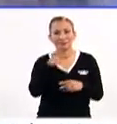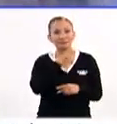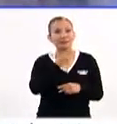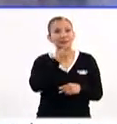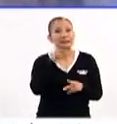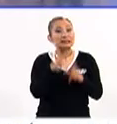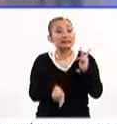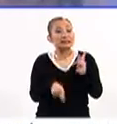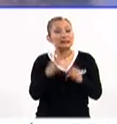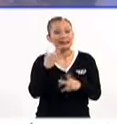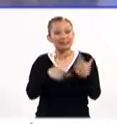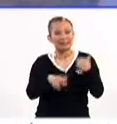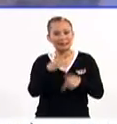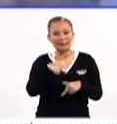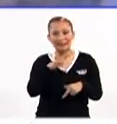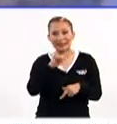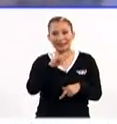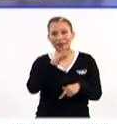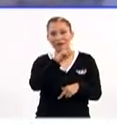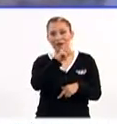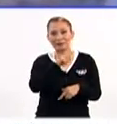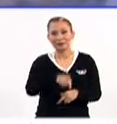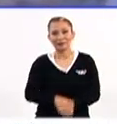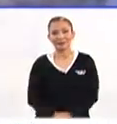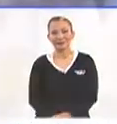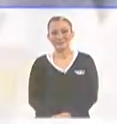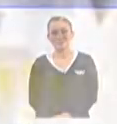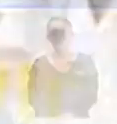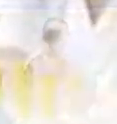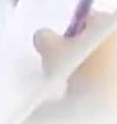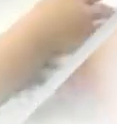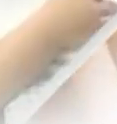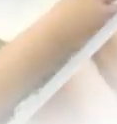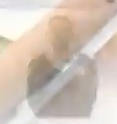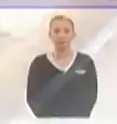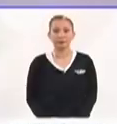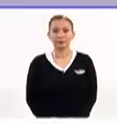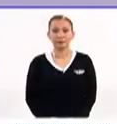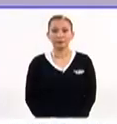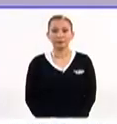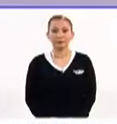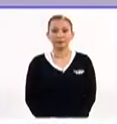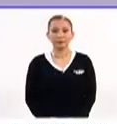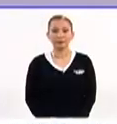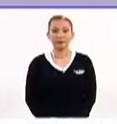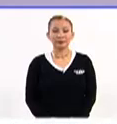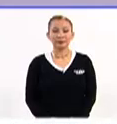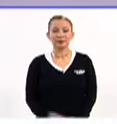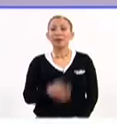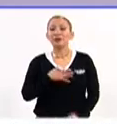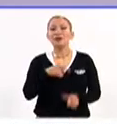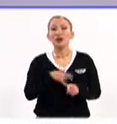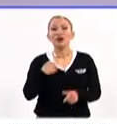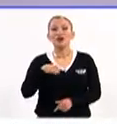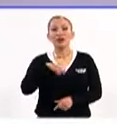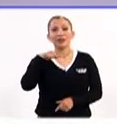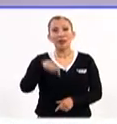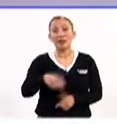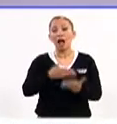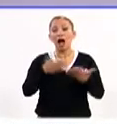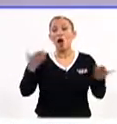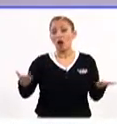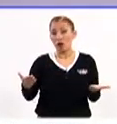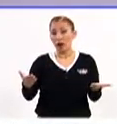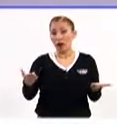Vamos a hacer una breve pausa y regresamos. Esto es Interfaz. Qué bueno que siguen con nosotros. Ahora